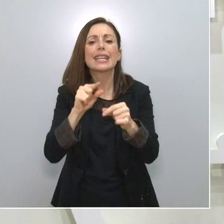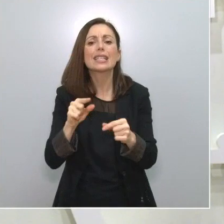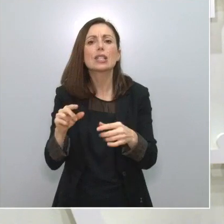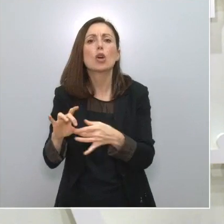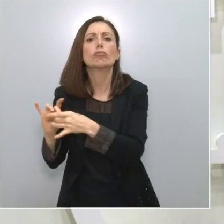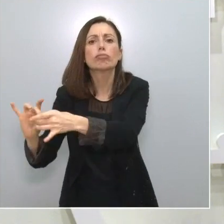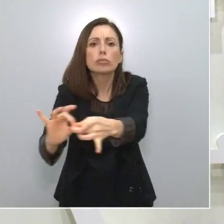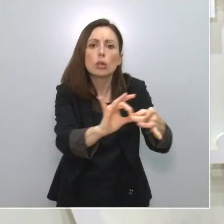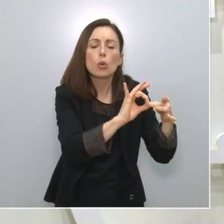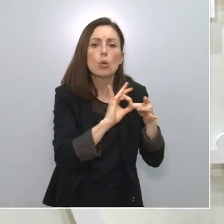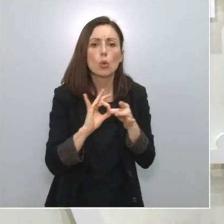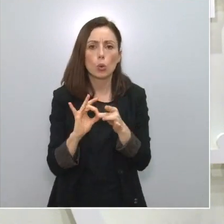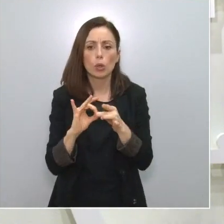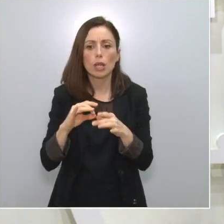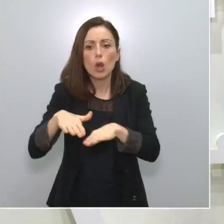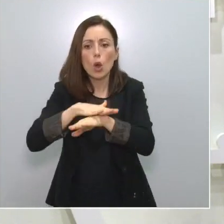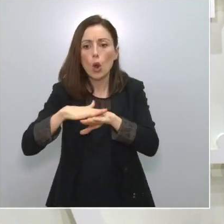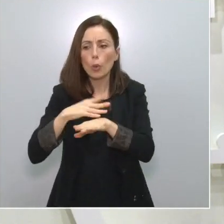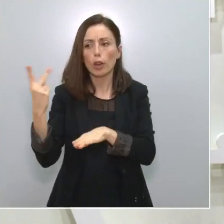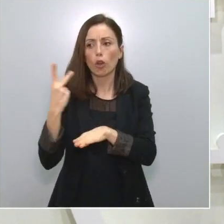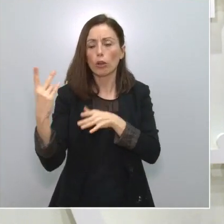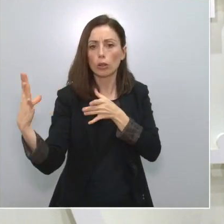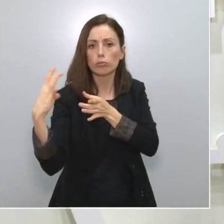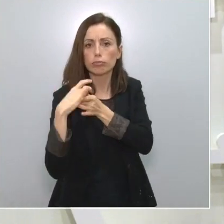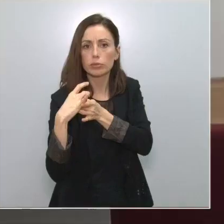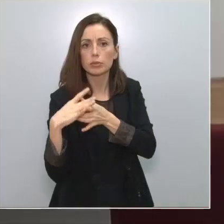coordinadas, decisiones implementadas desde el Gobierno de España.